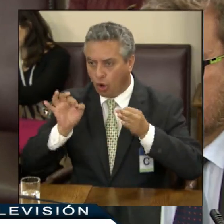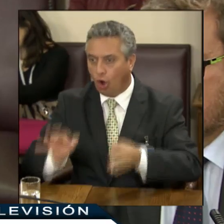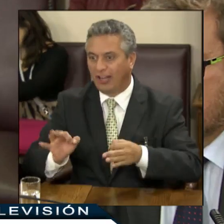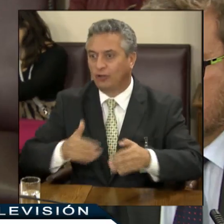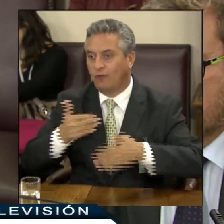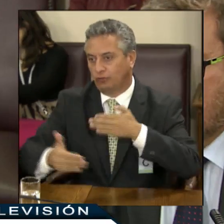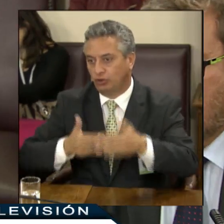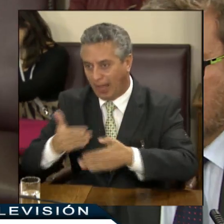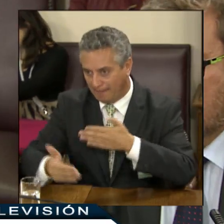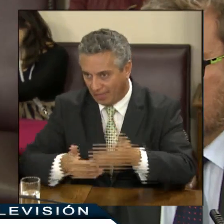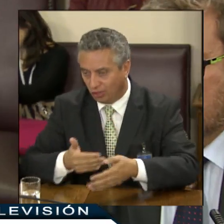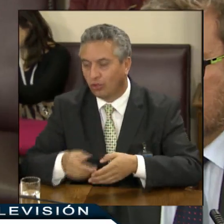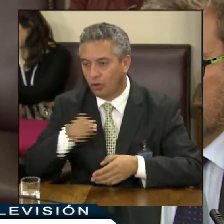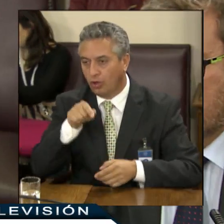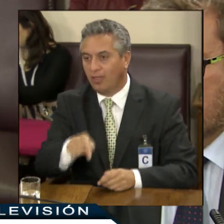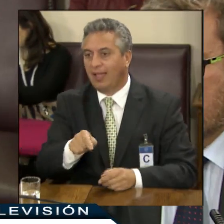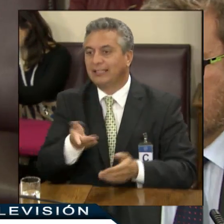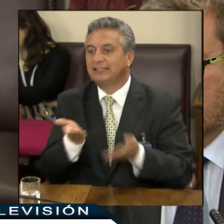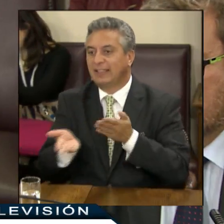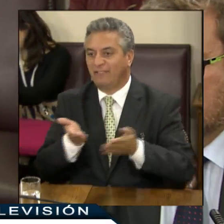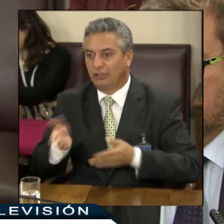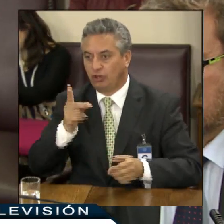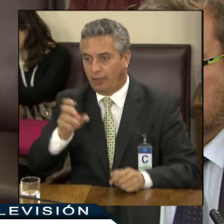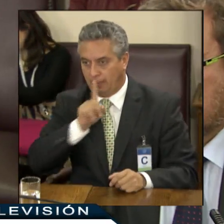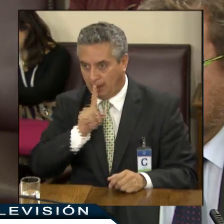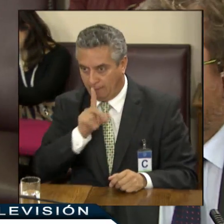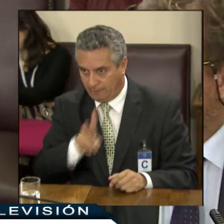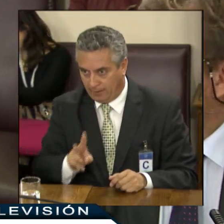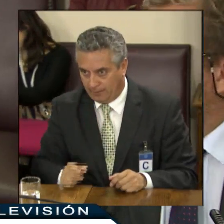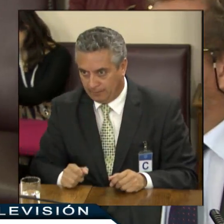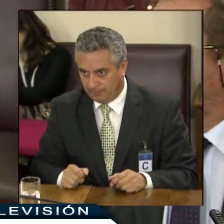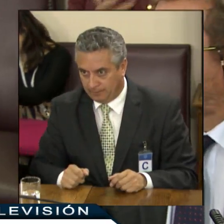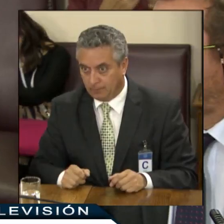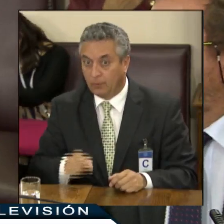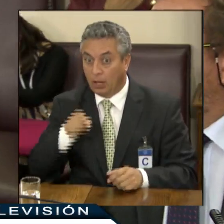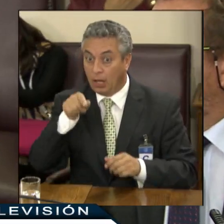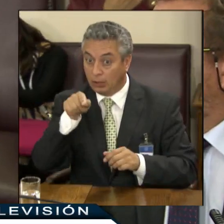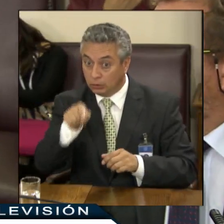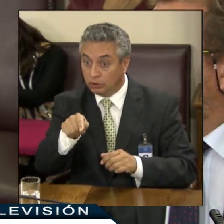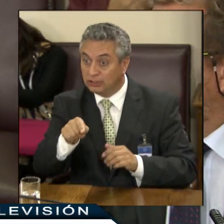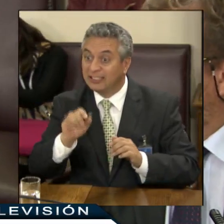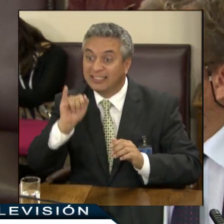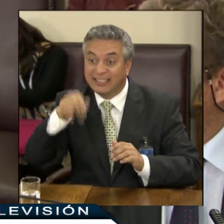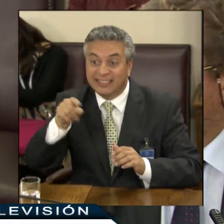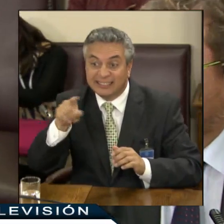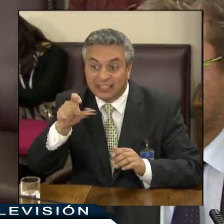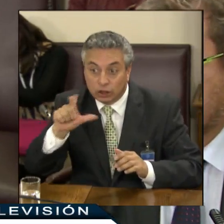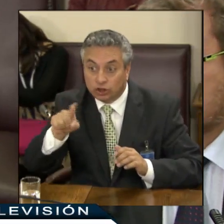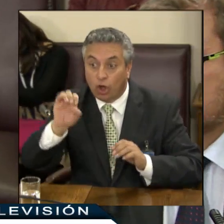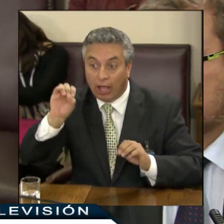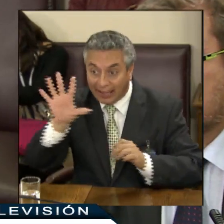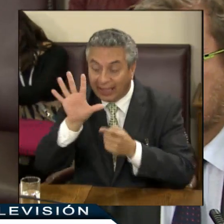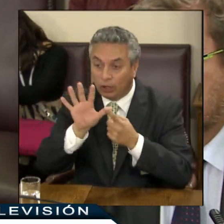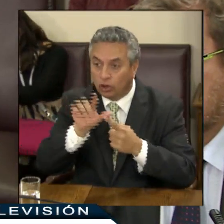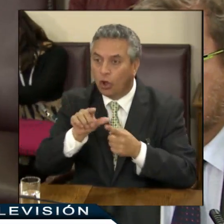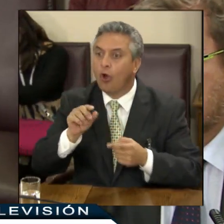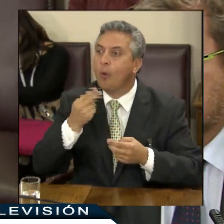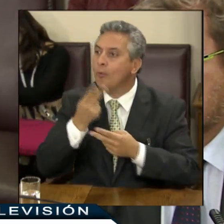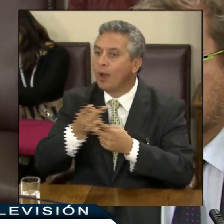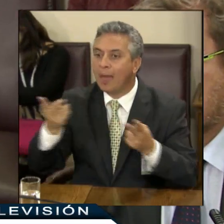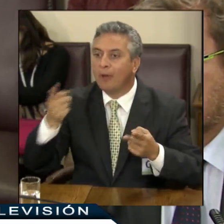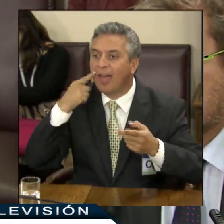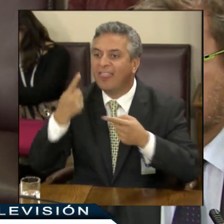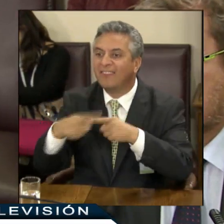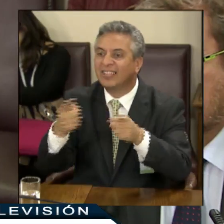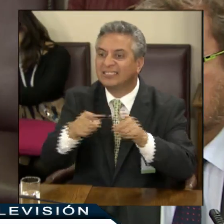funcionamiento de los servicios de televisión en su inciso quinto nos señala por pluralismo se entiende el respeto a la